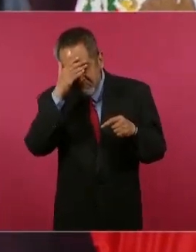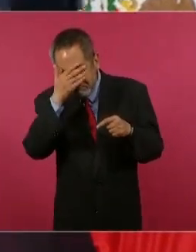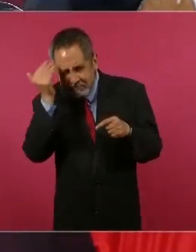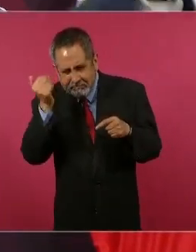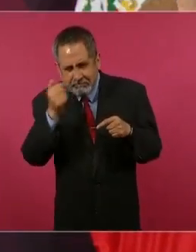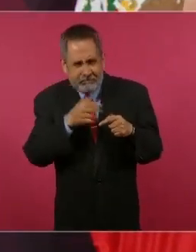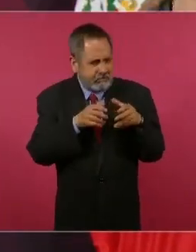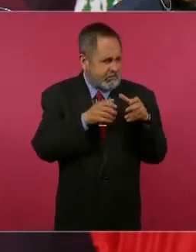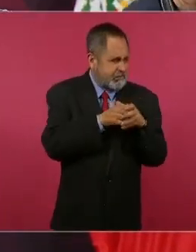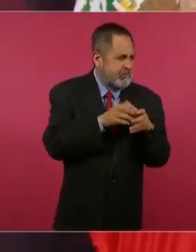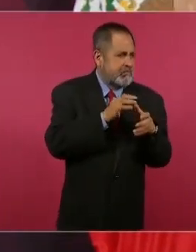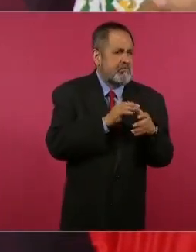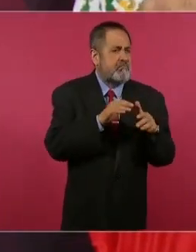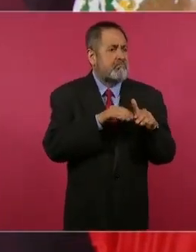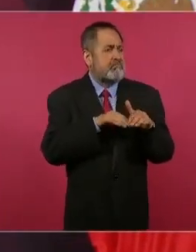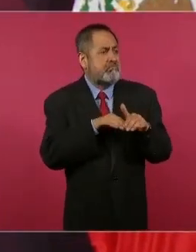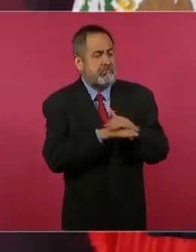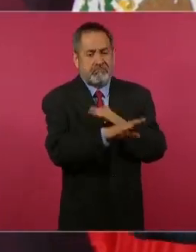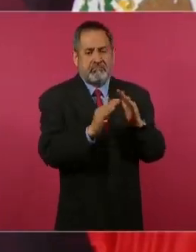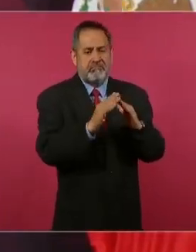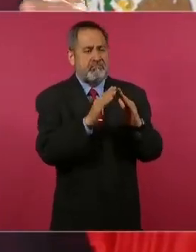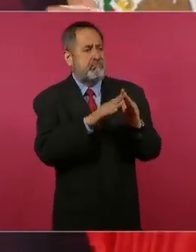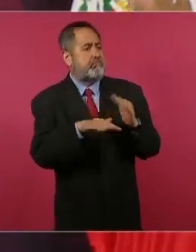Nos podemos ir a una casa a las lomas,